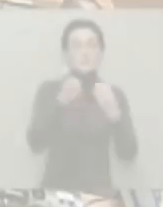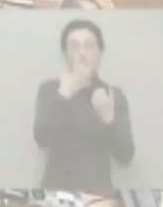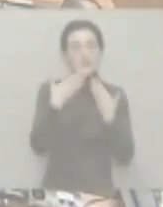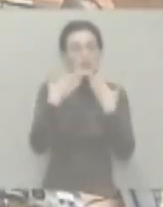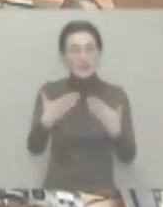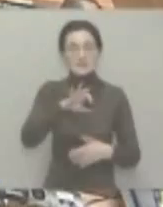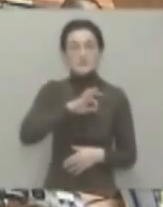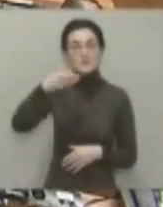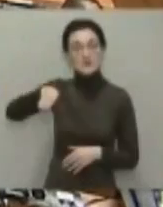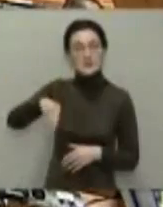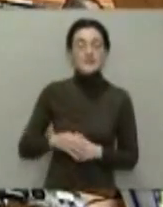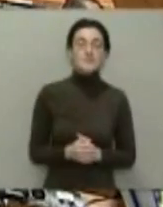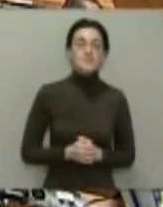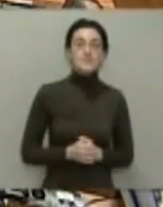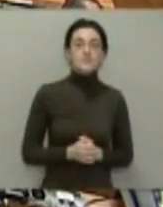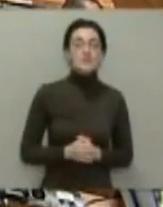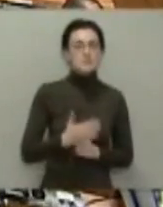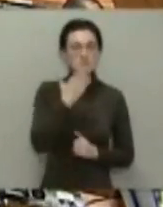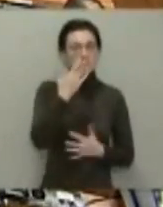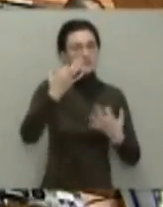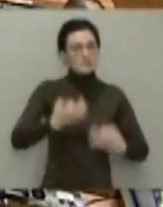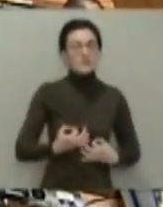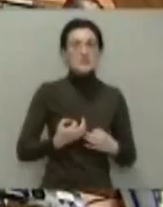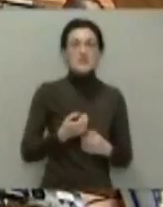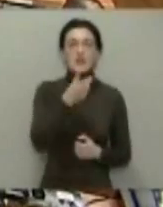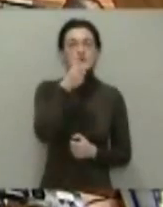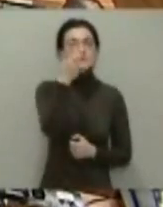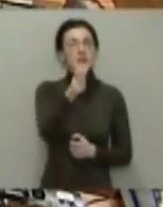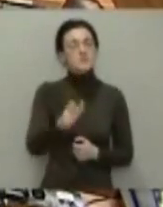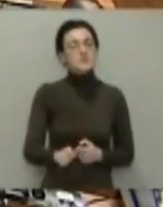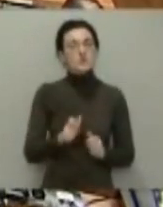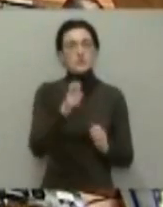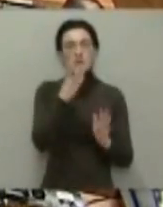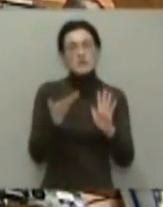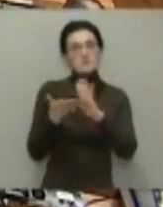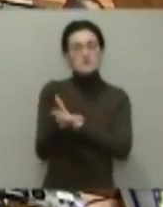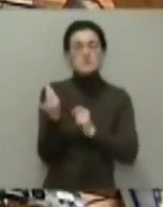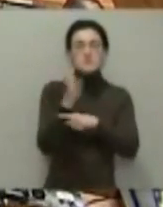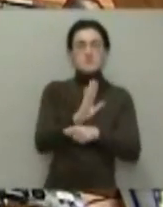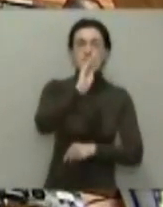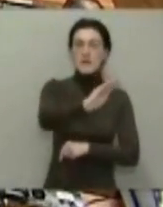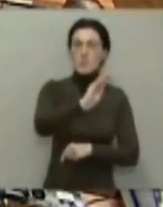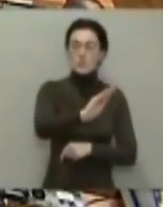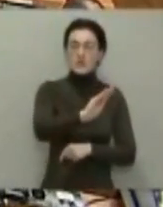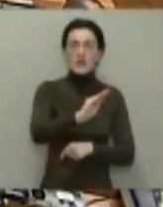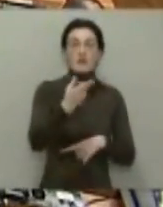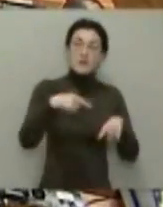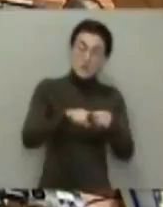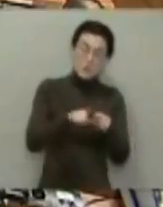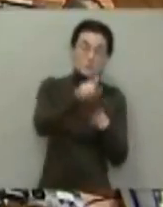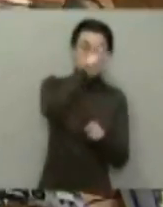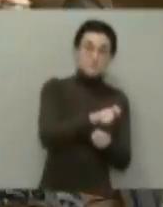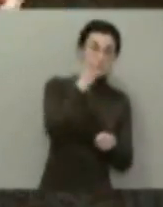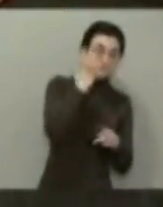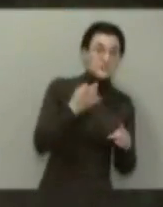Señor presidente, realmente los términos en los que se ha planteado esta interpelación, tanto por la interpelante como